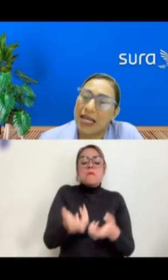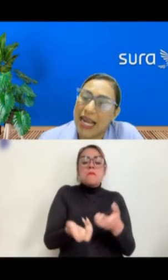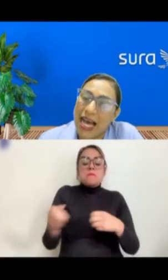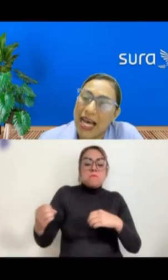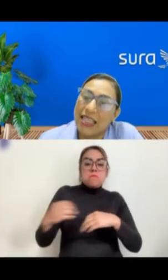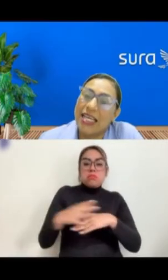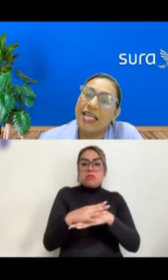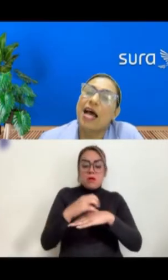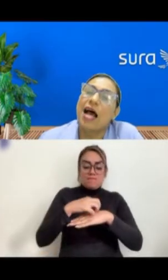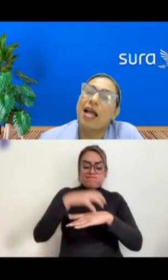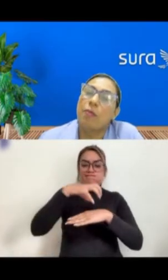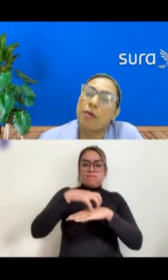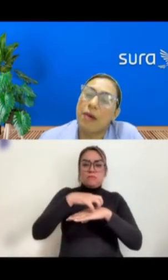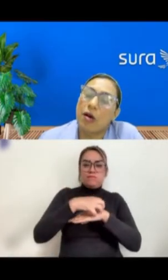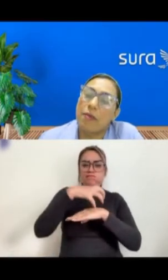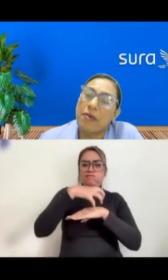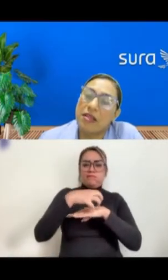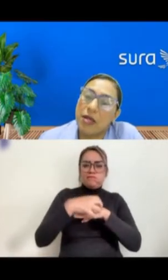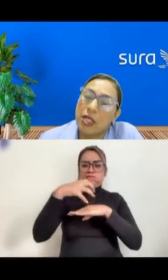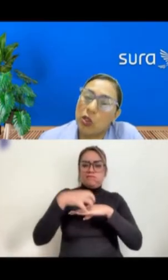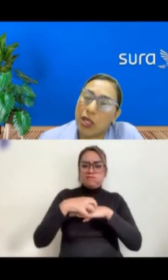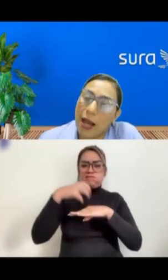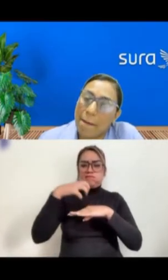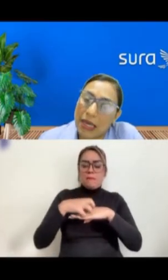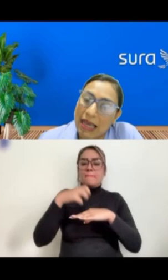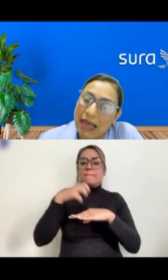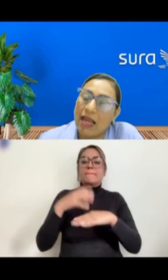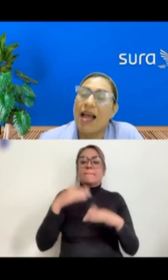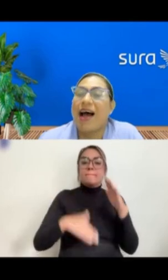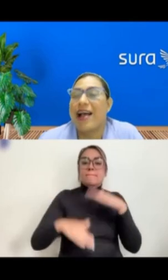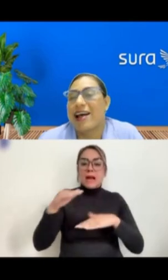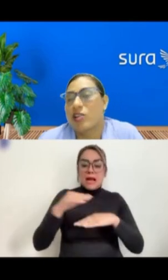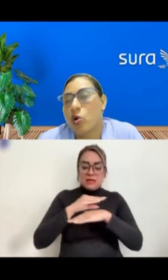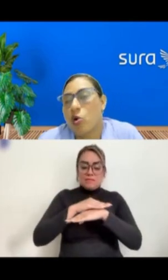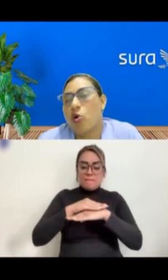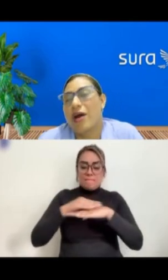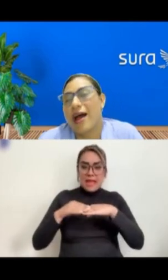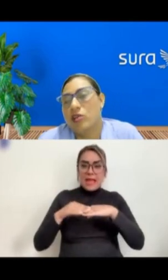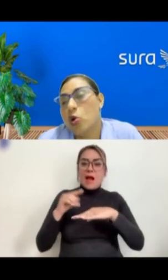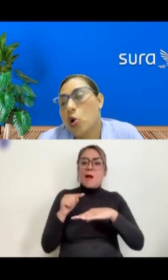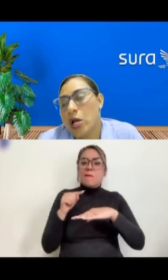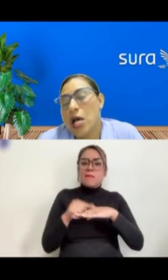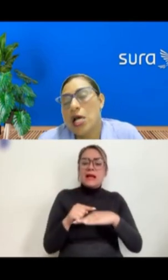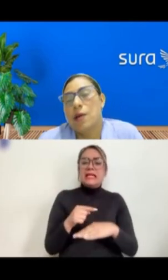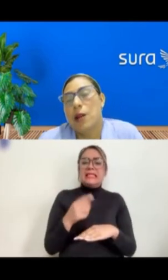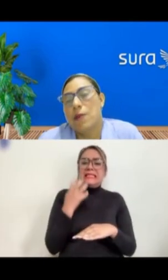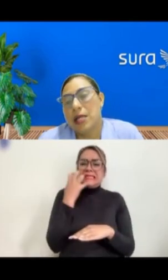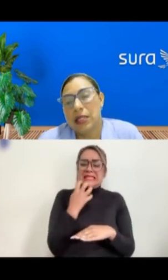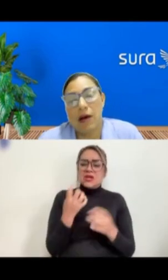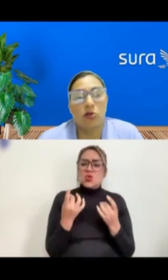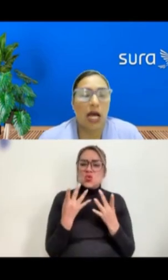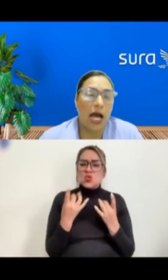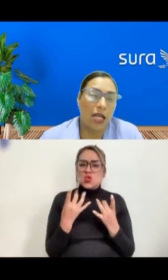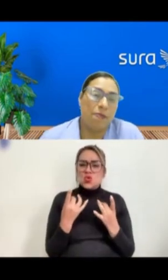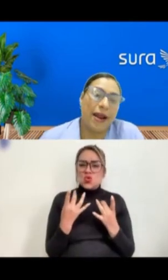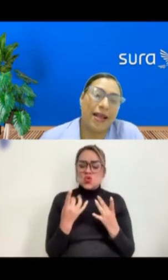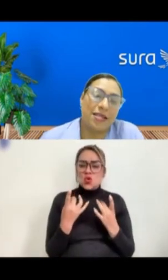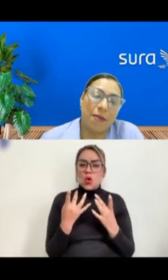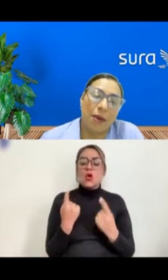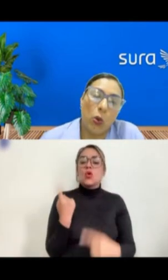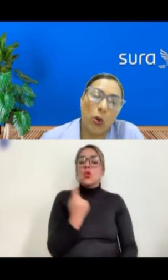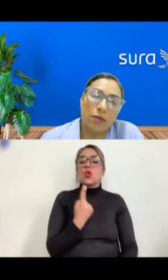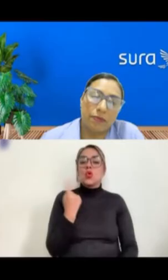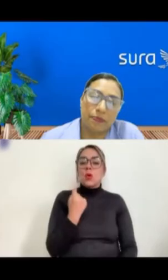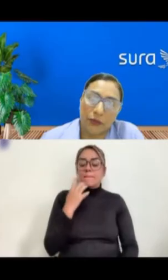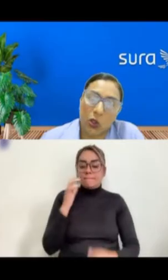ampollas son mucho más grandes, hay más comprometimiento de la piel, hay ardor, hay dolor. Simplemente vamos a